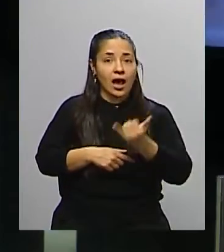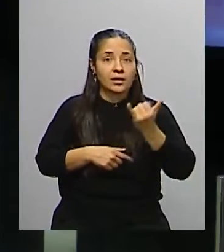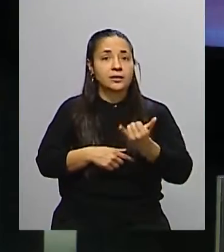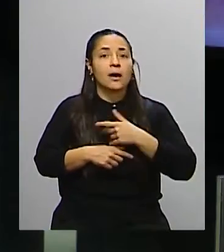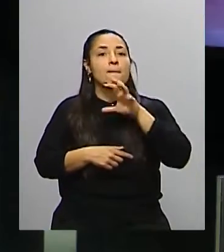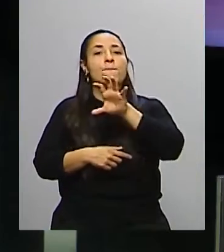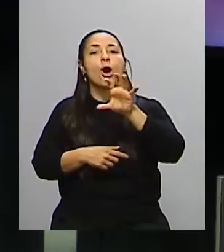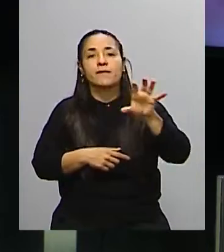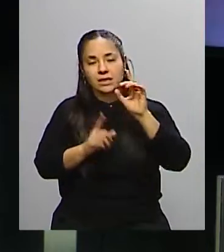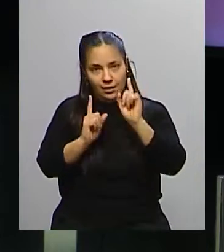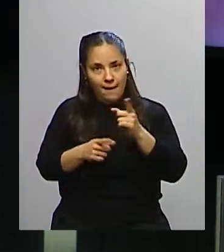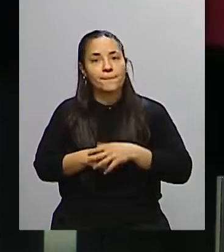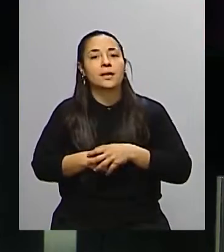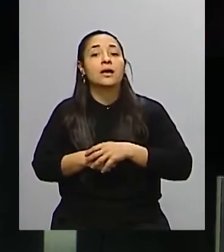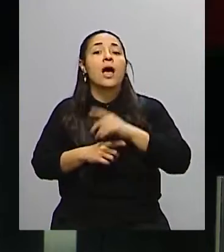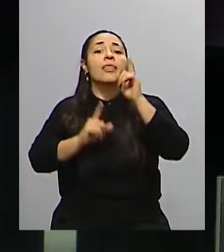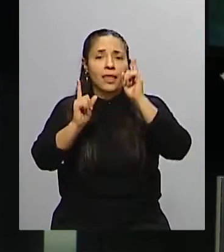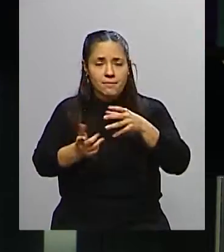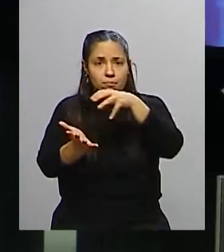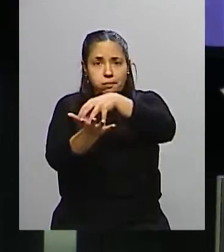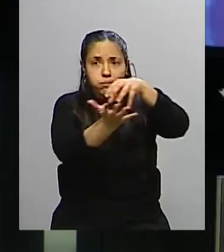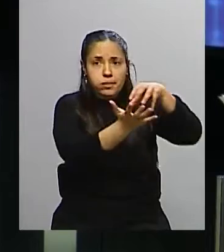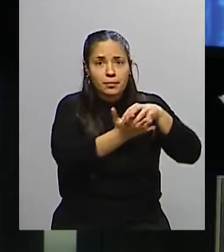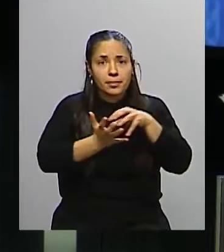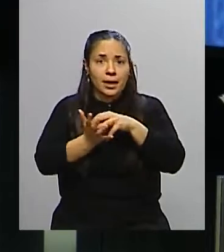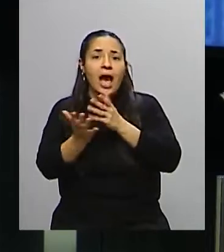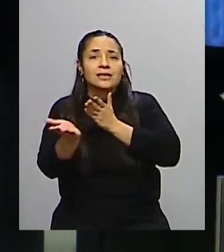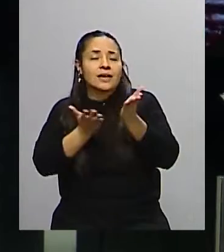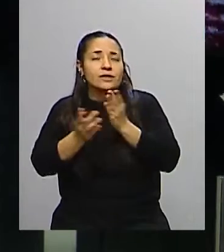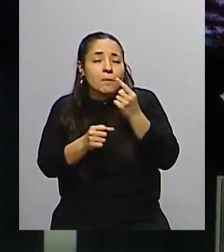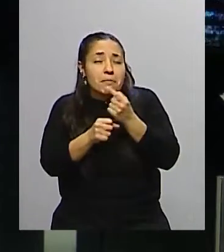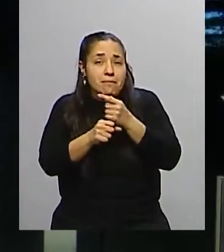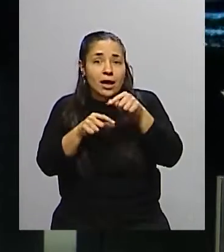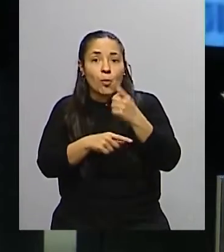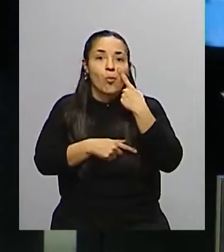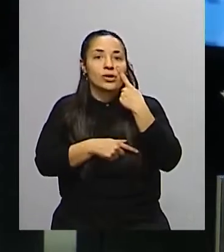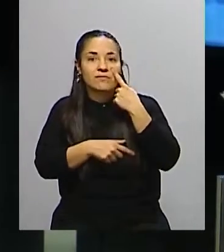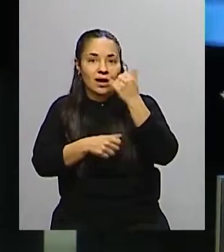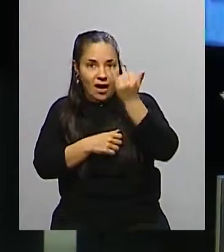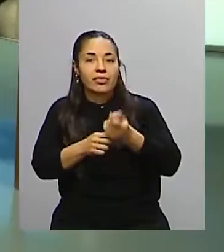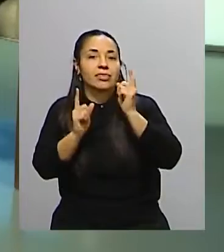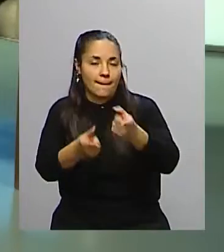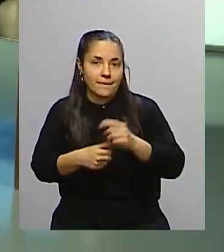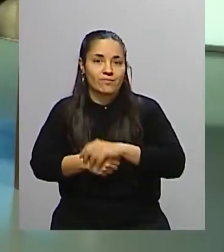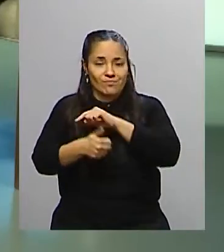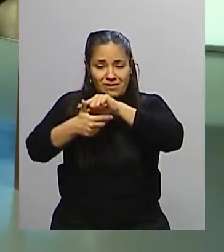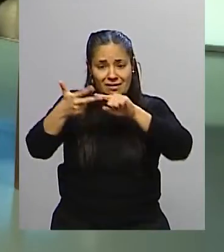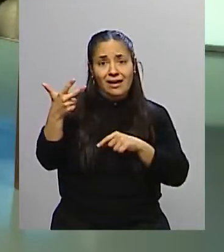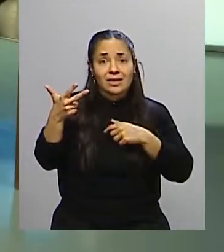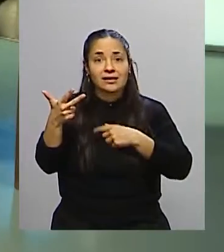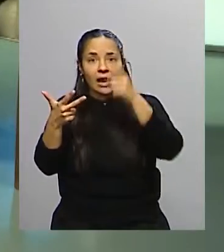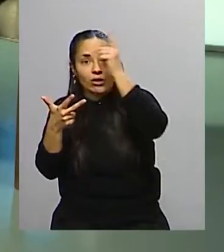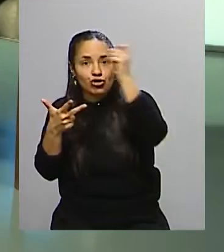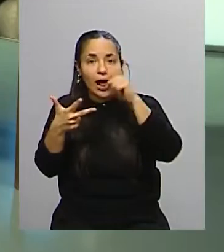salud provinciales, pero también tenemos algunos centros de salud de atención primaria de la salud a nivel municipal. Entonces, esa triple